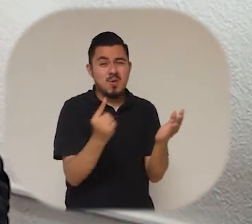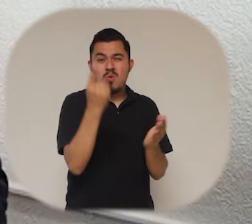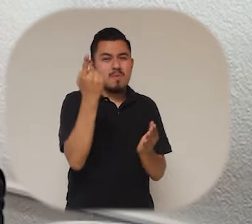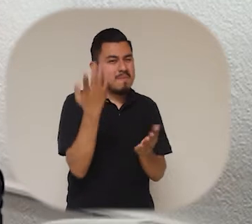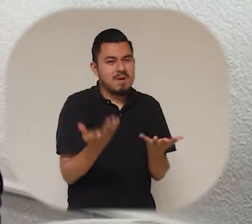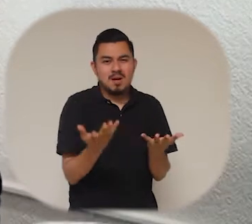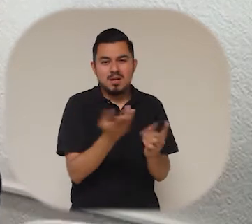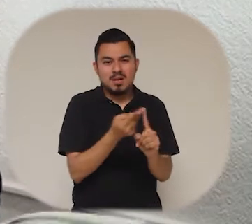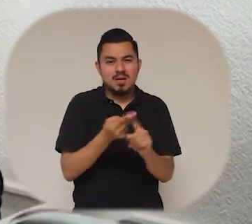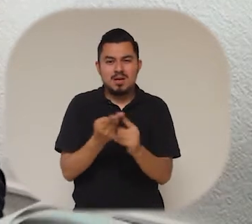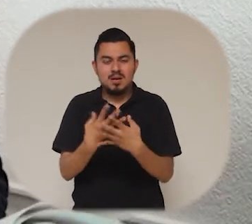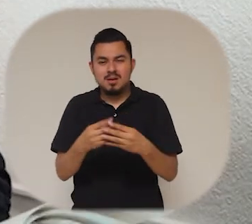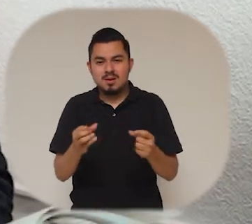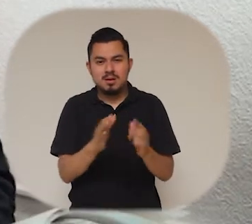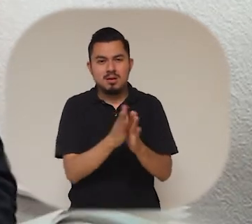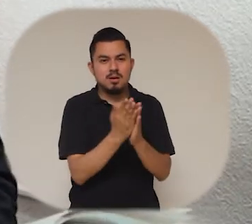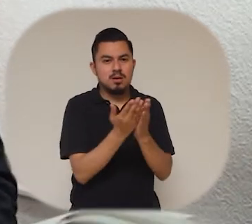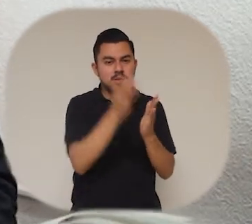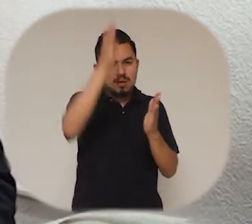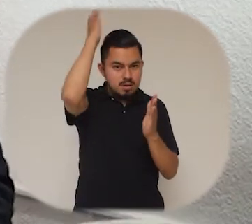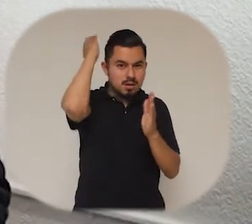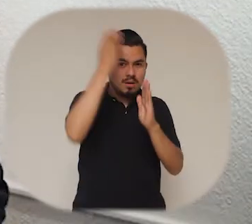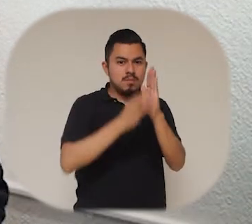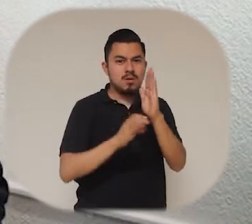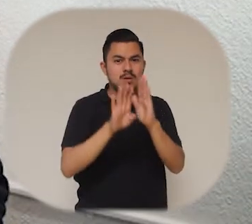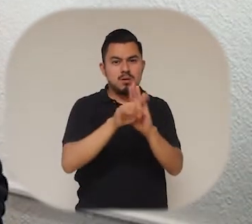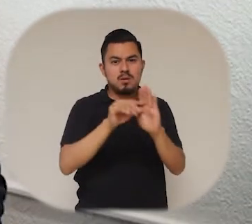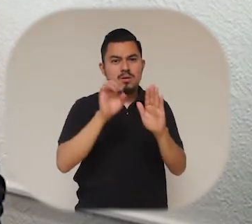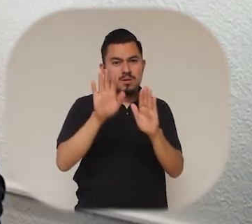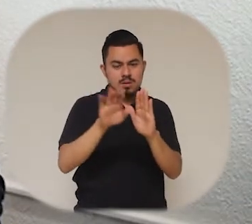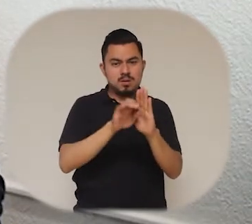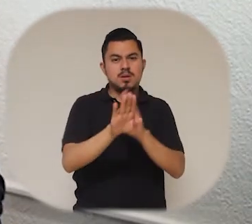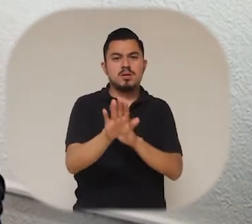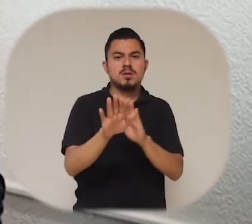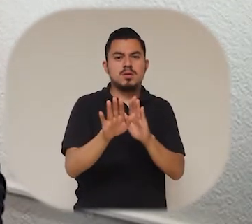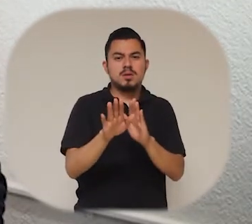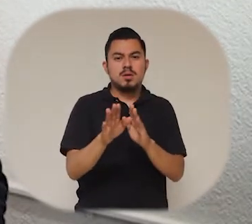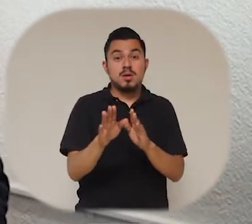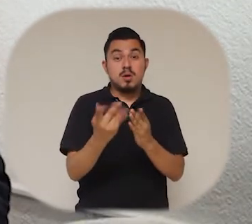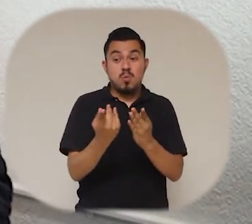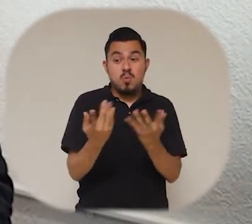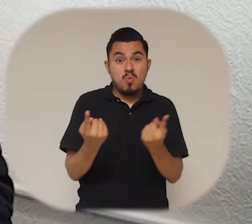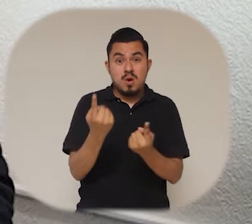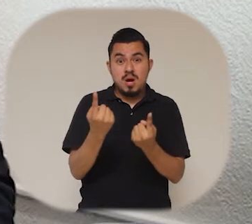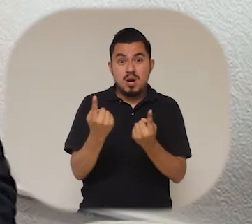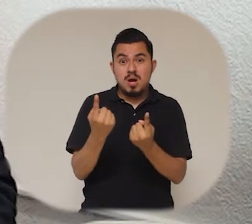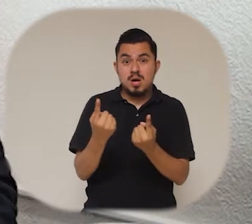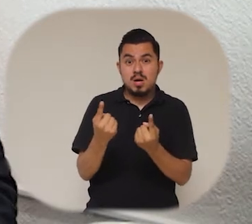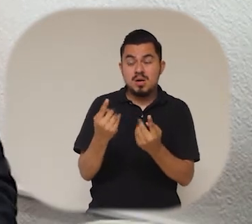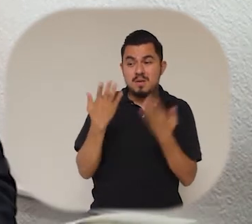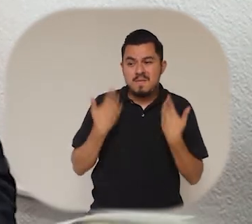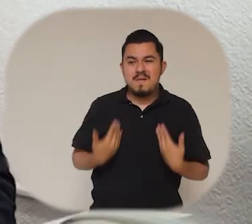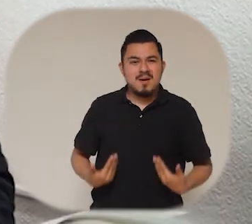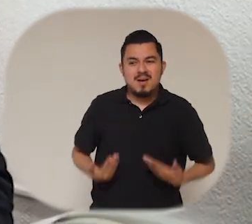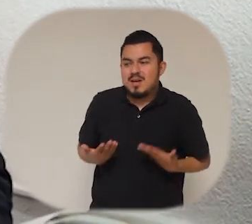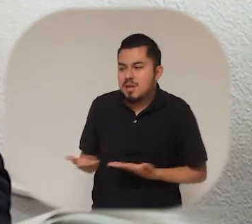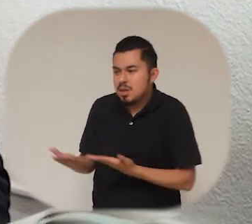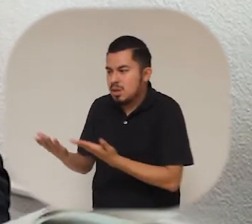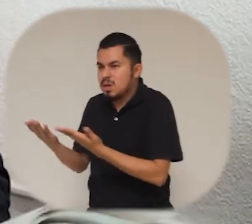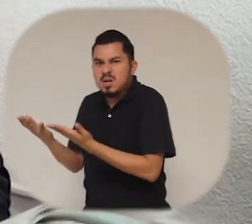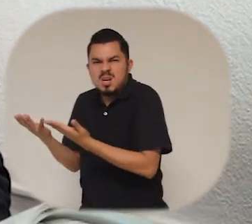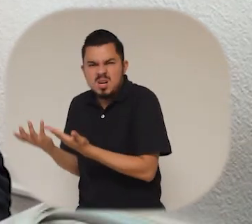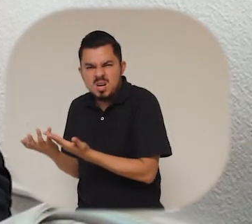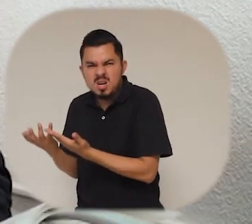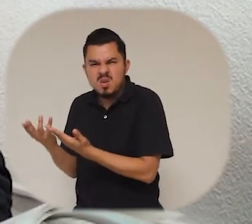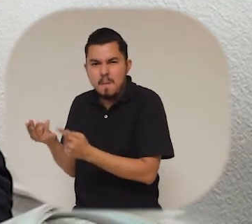el cual fue entregado por nuestras transgresiones y resucitado para nuestra justificación. Gálatas capítulo 1,